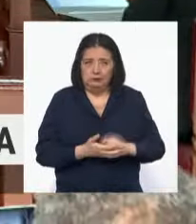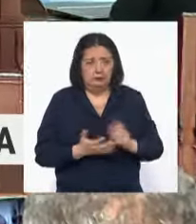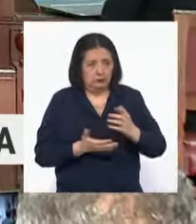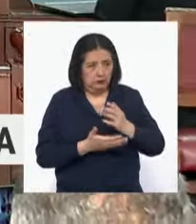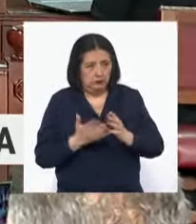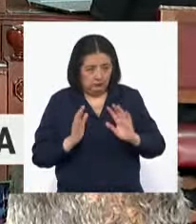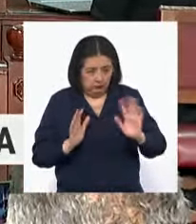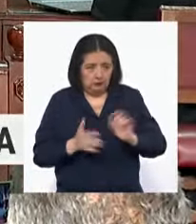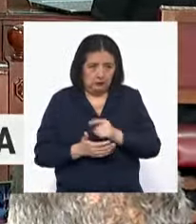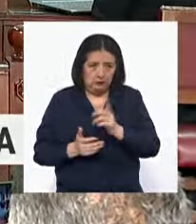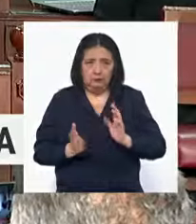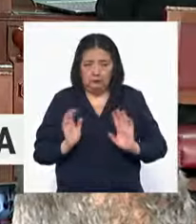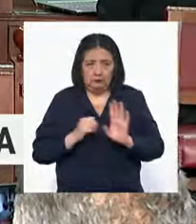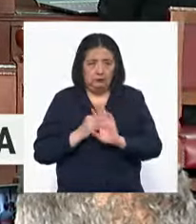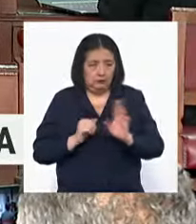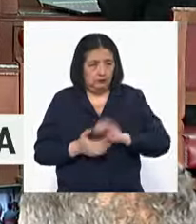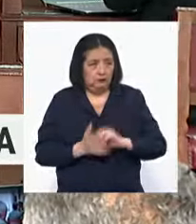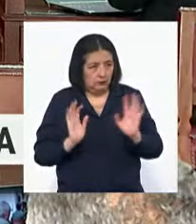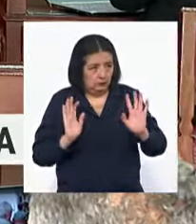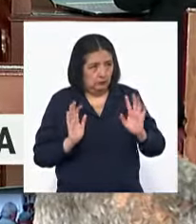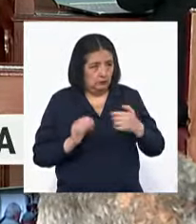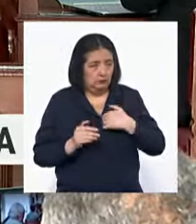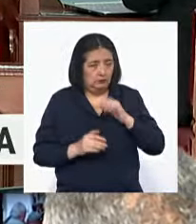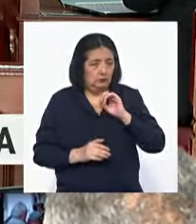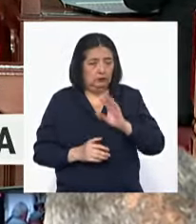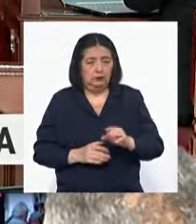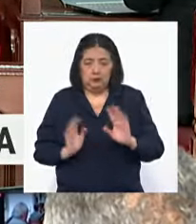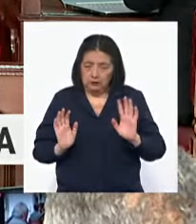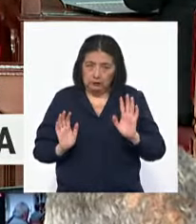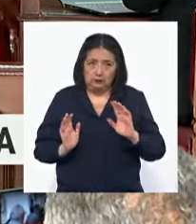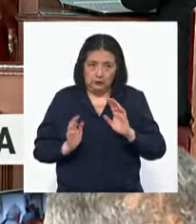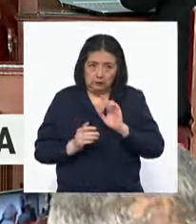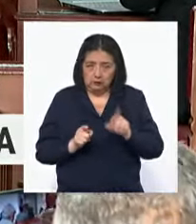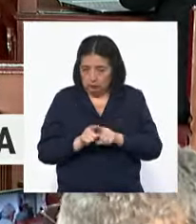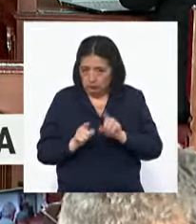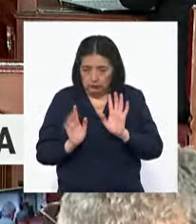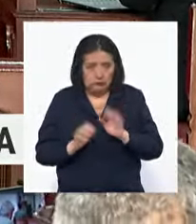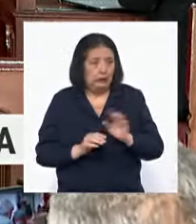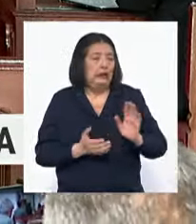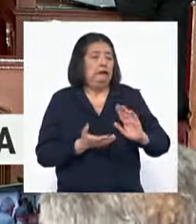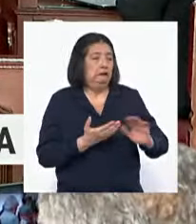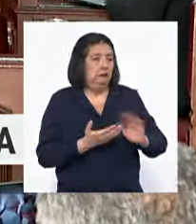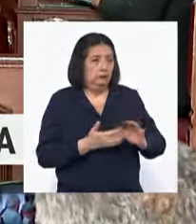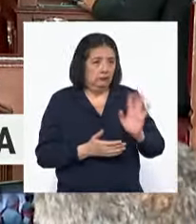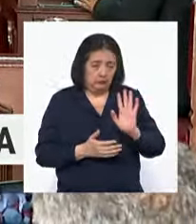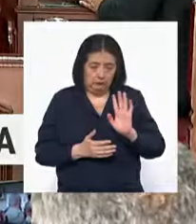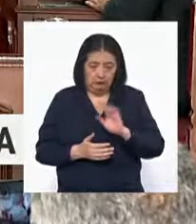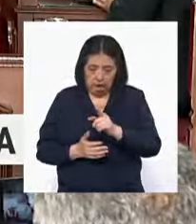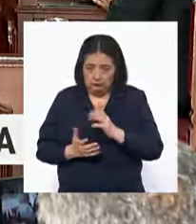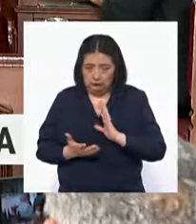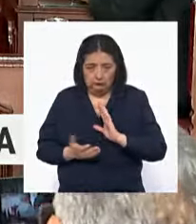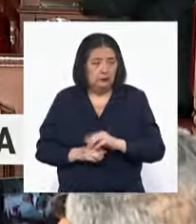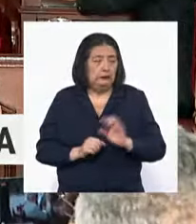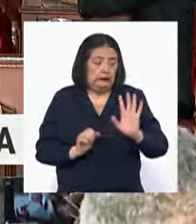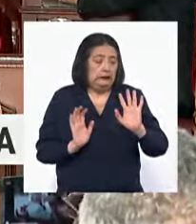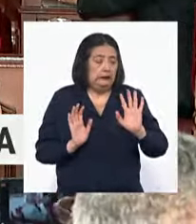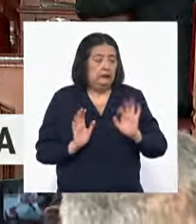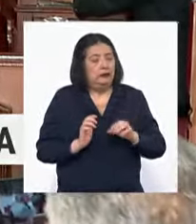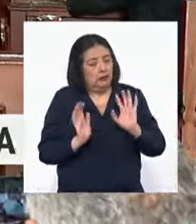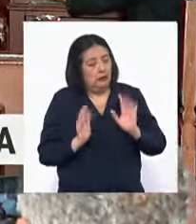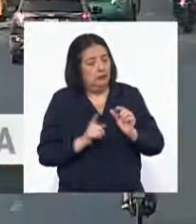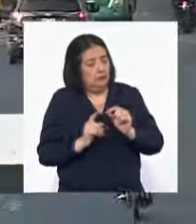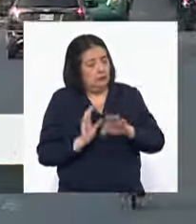parte defendiendo su posición y le pediría que nos mantengamos en esa misma perspectiva. Con todo aprecio y ya se me...